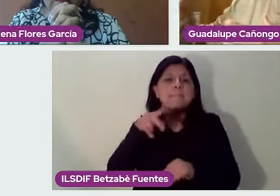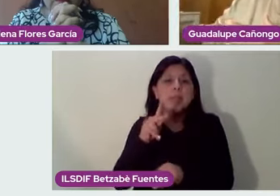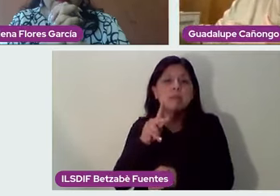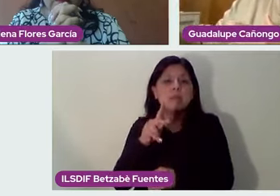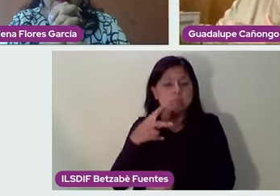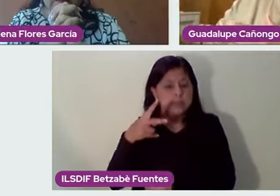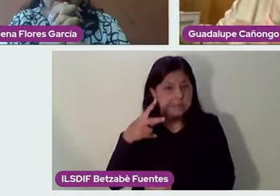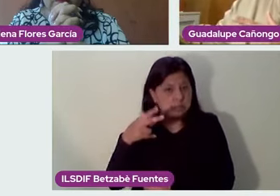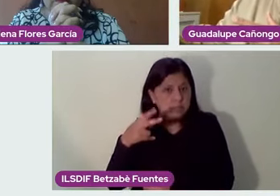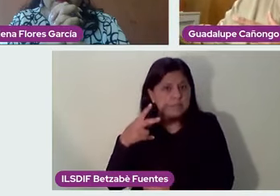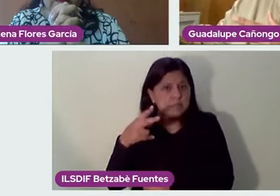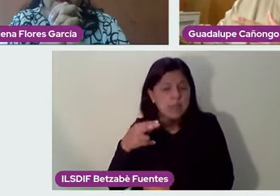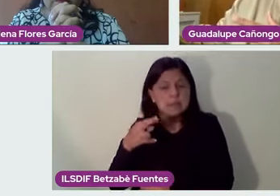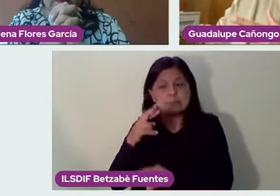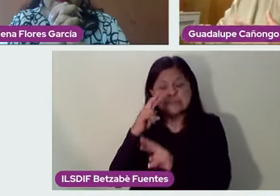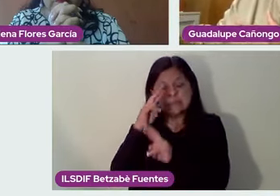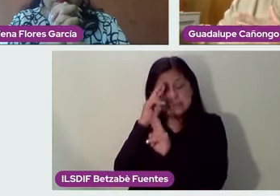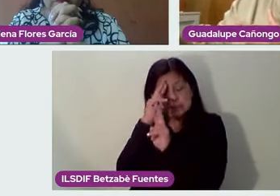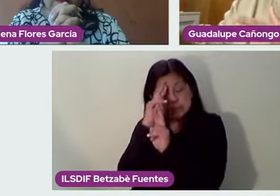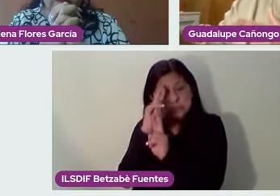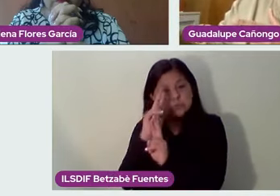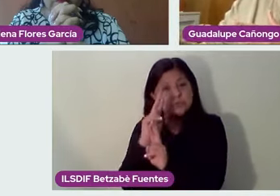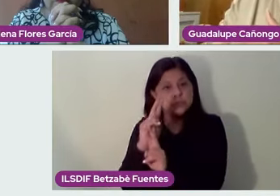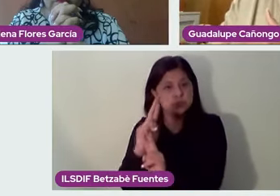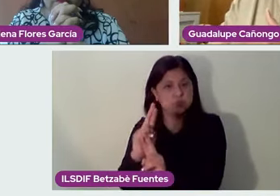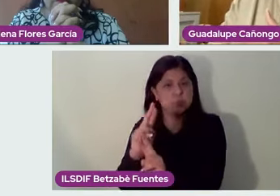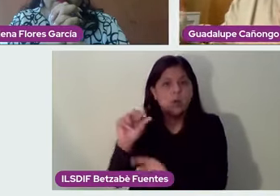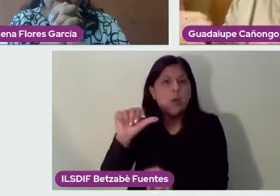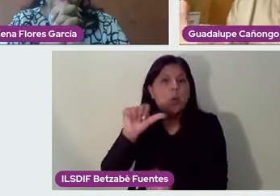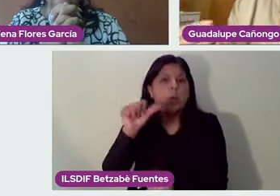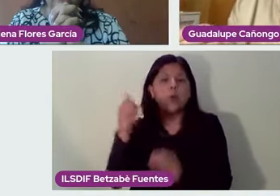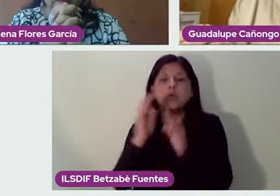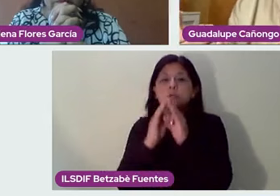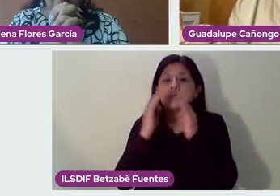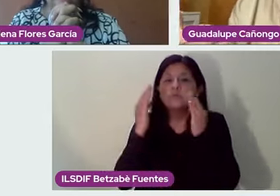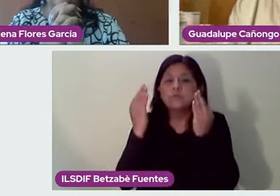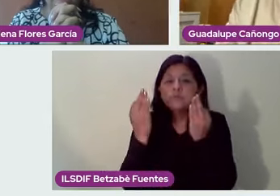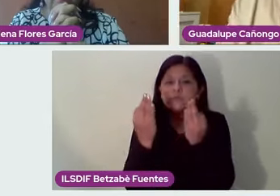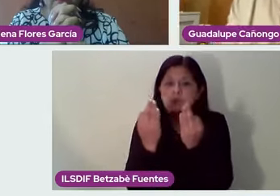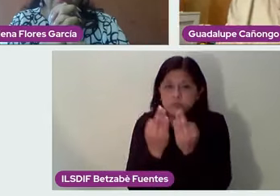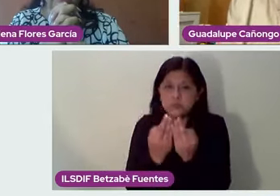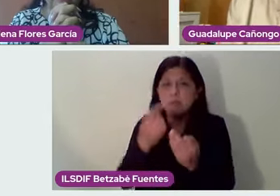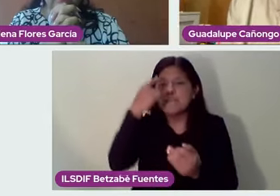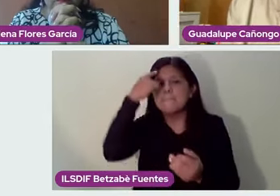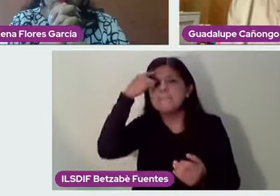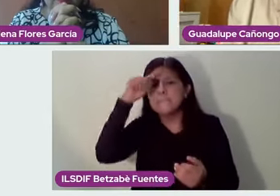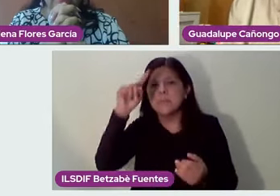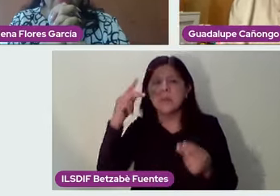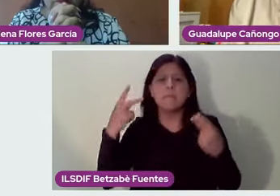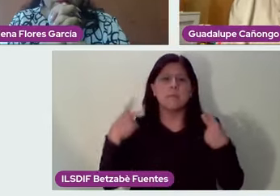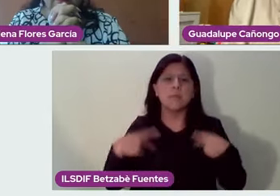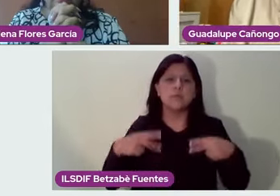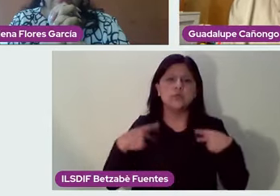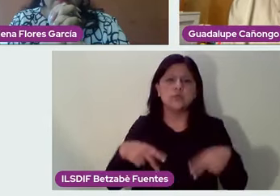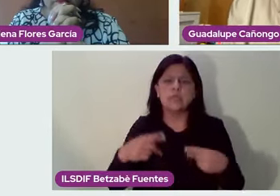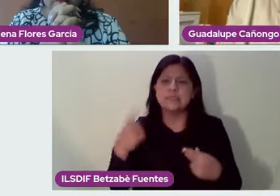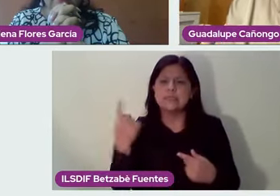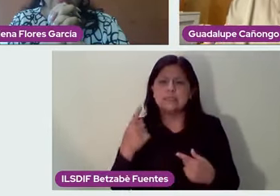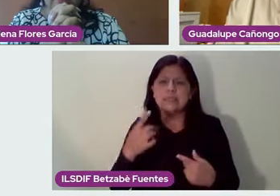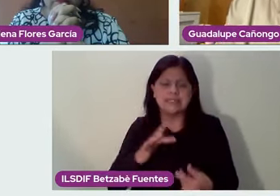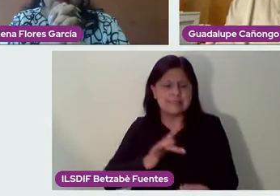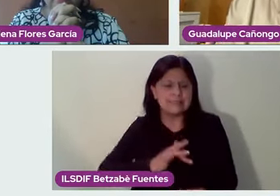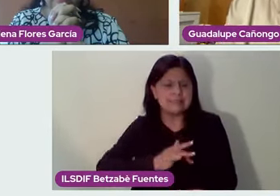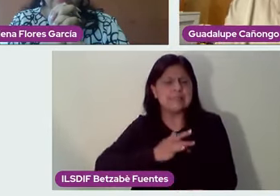y dejar la otra opción para aquellas personas que no tienen esta posibilidad o que se sienten más